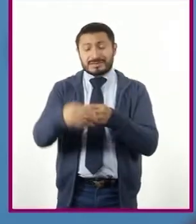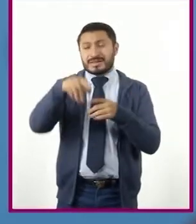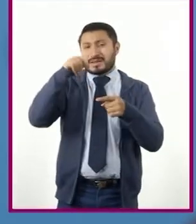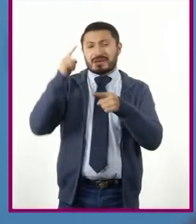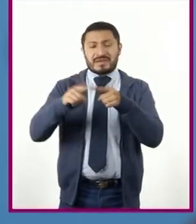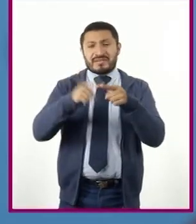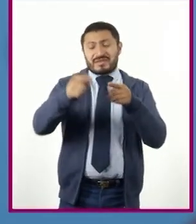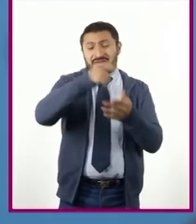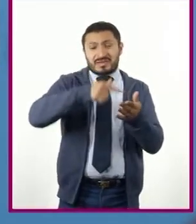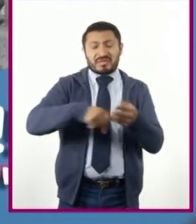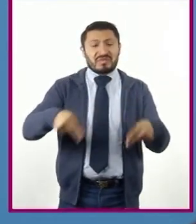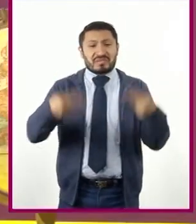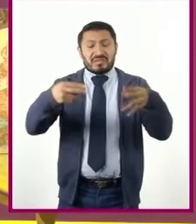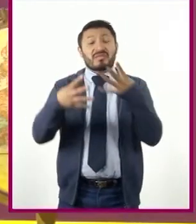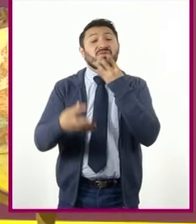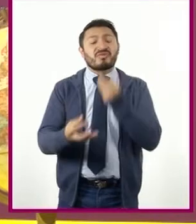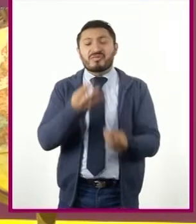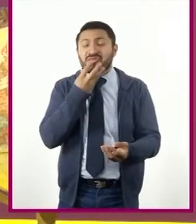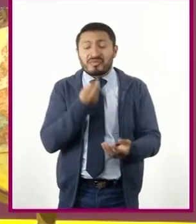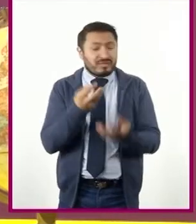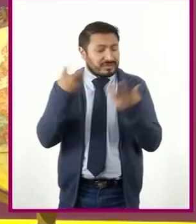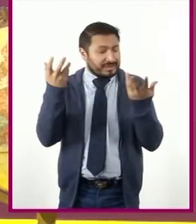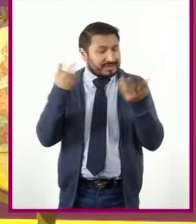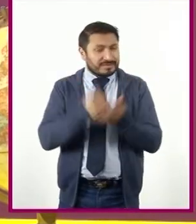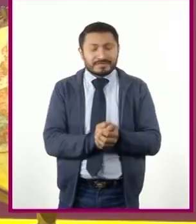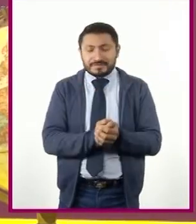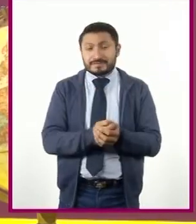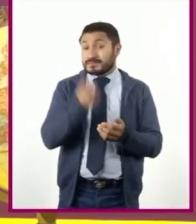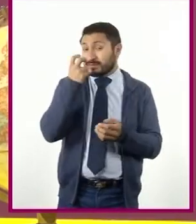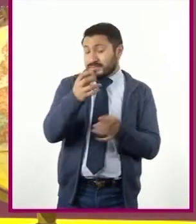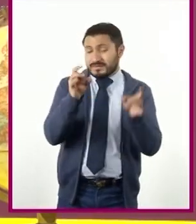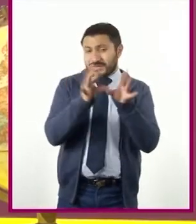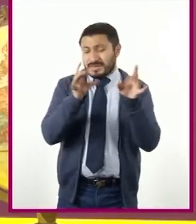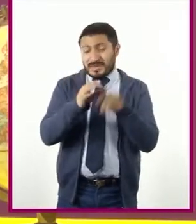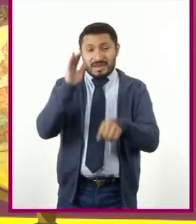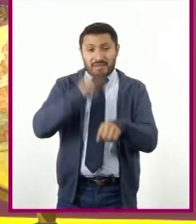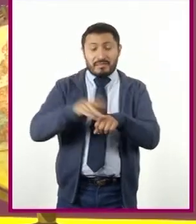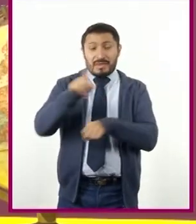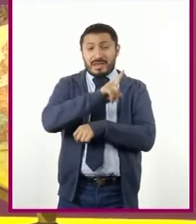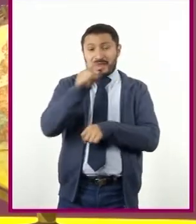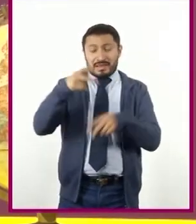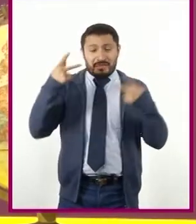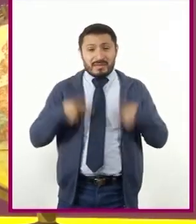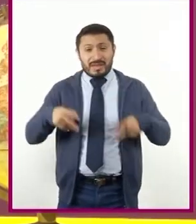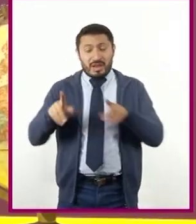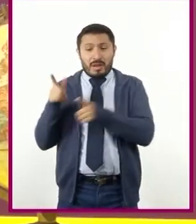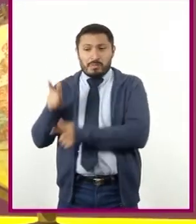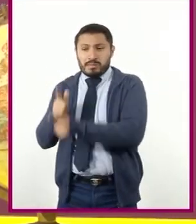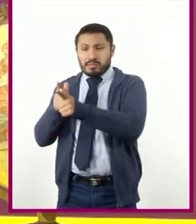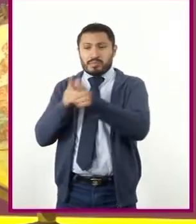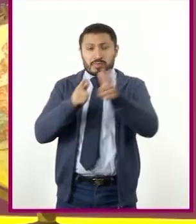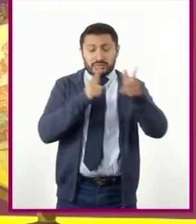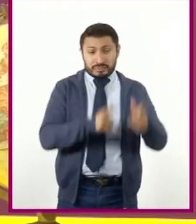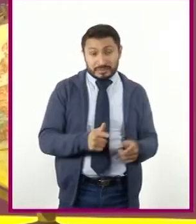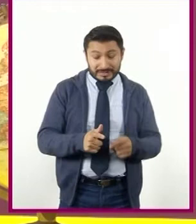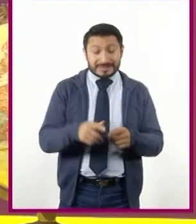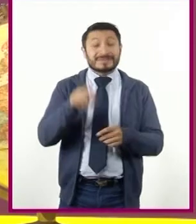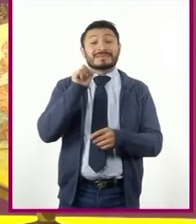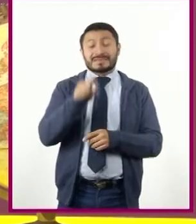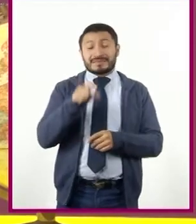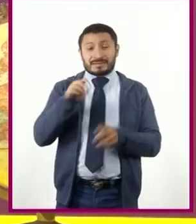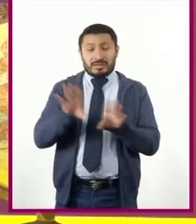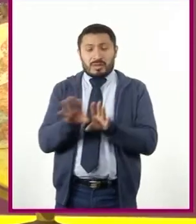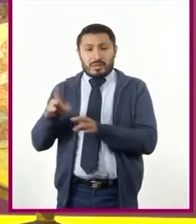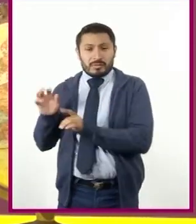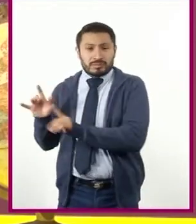y negocios judíos. Durante este evento, más de 100 personas fueron asesinadas. Además,